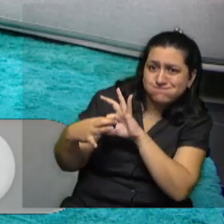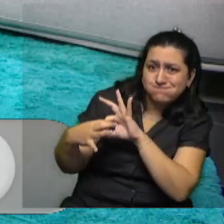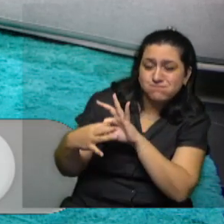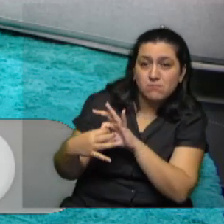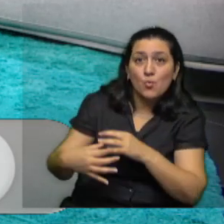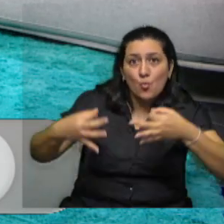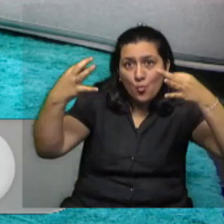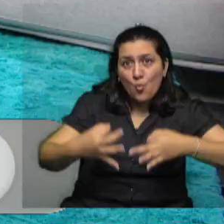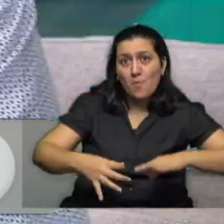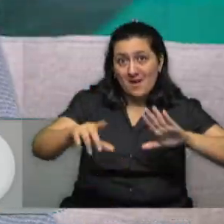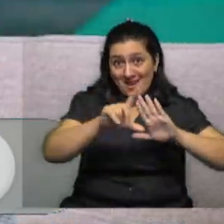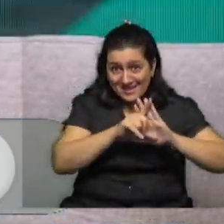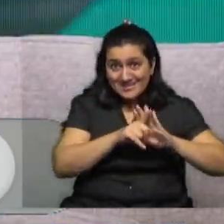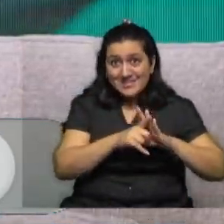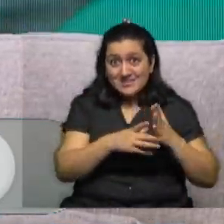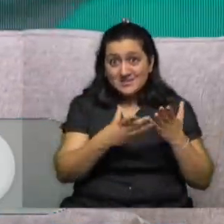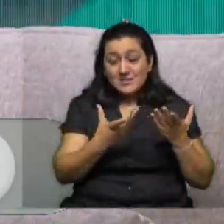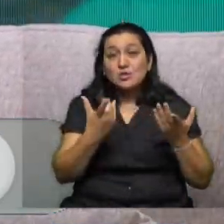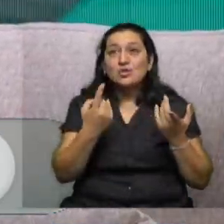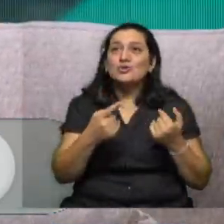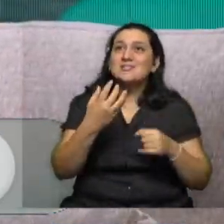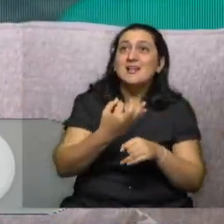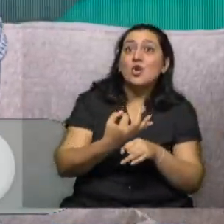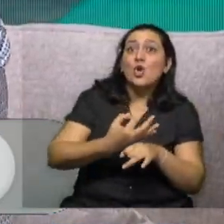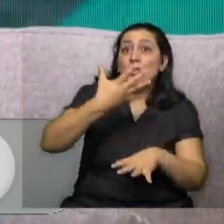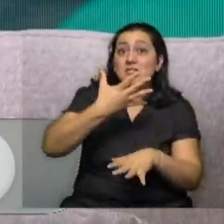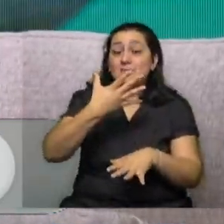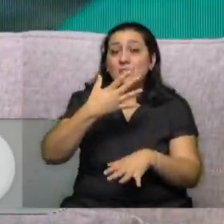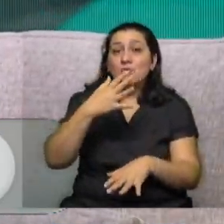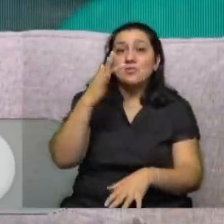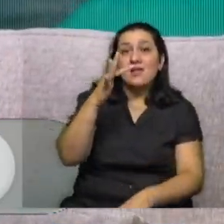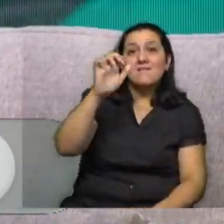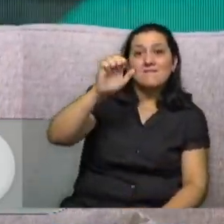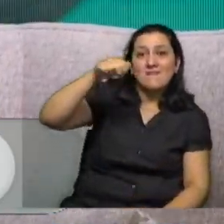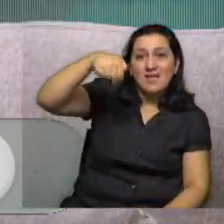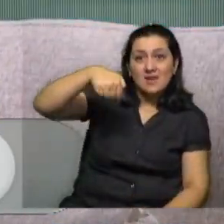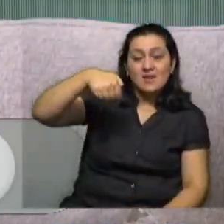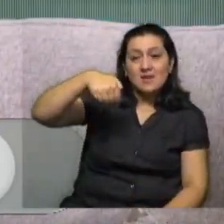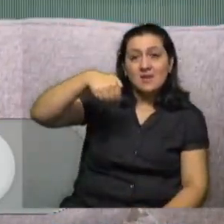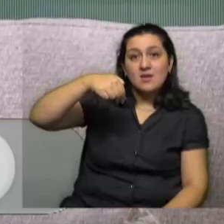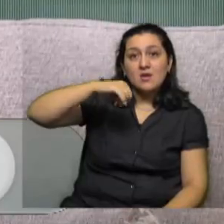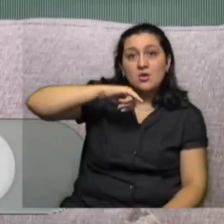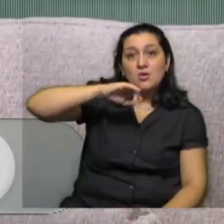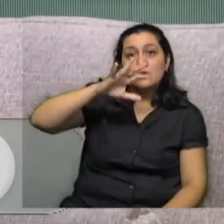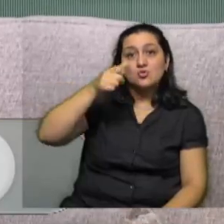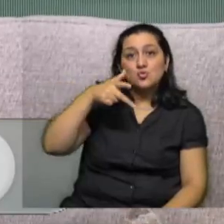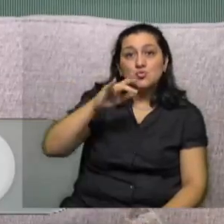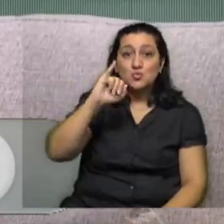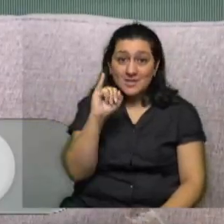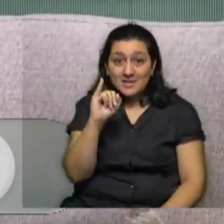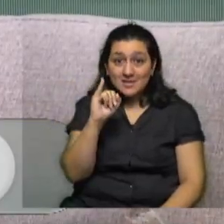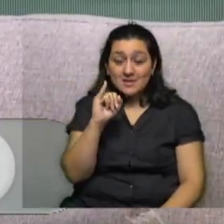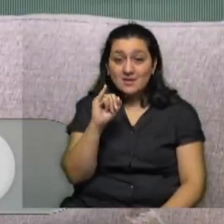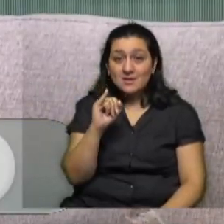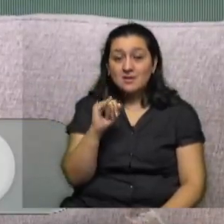leyes físicas. Entonces, el concepto, el Feng Shui que habíamos visto en la primera sesión, digamos, aquí del Feng Shui,